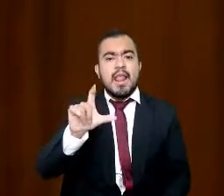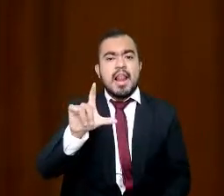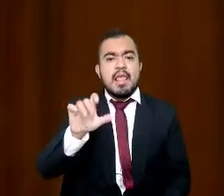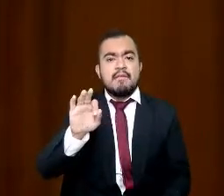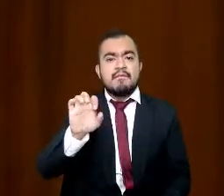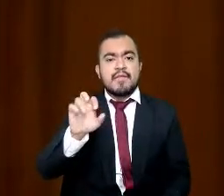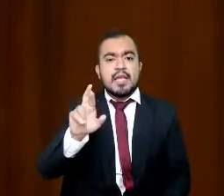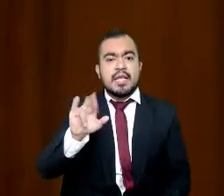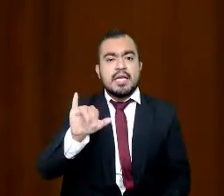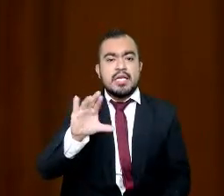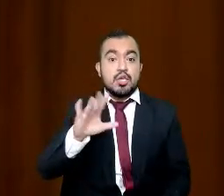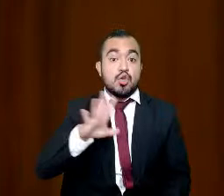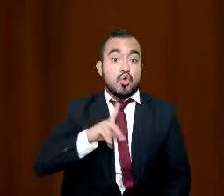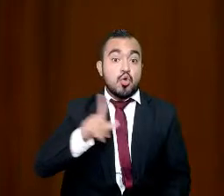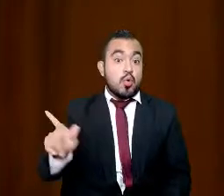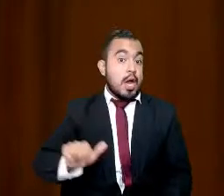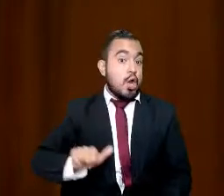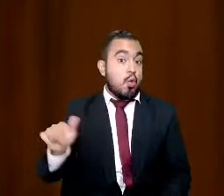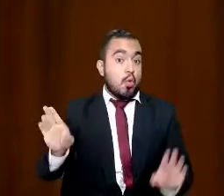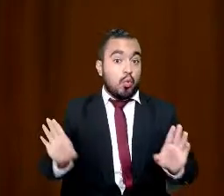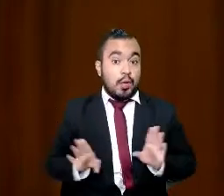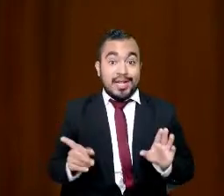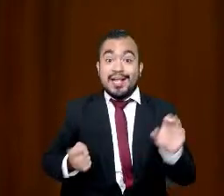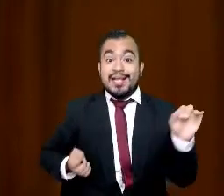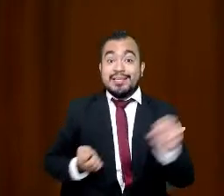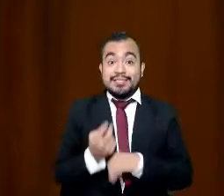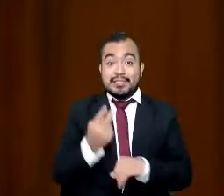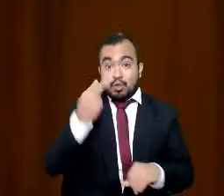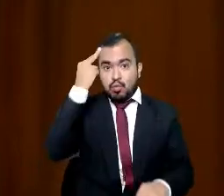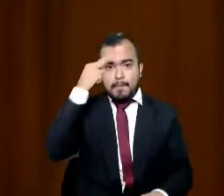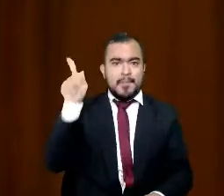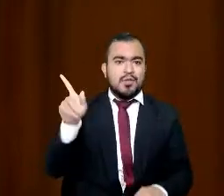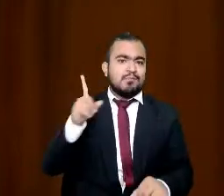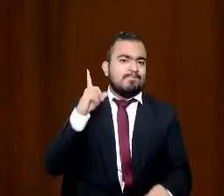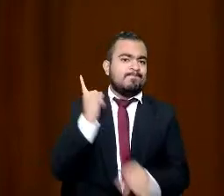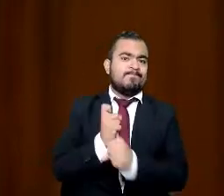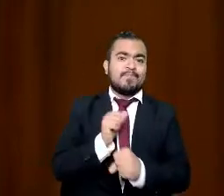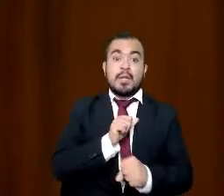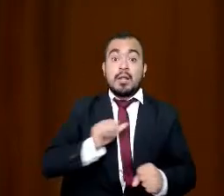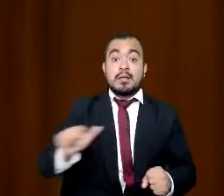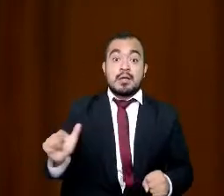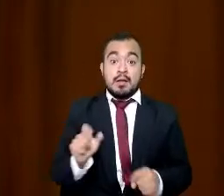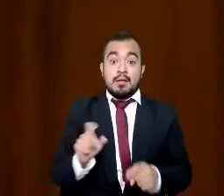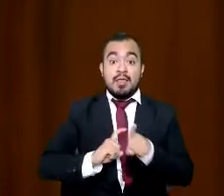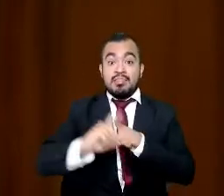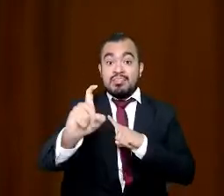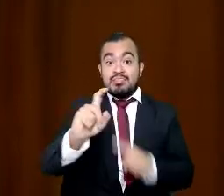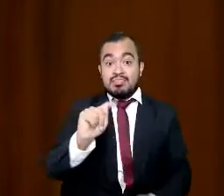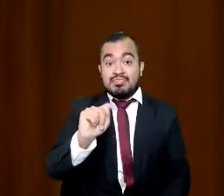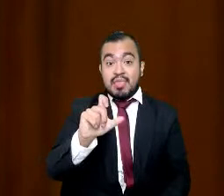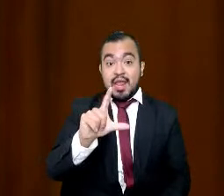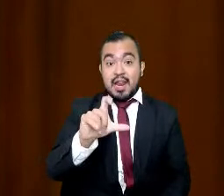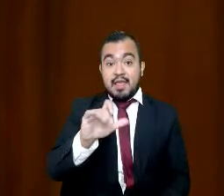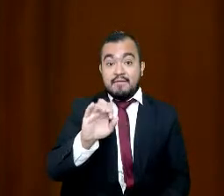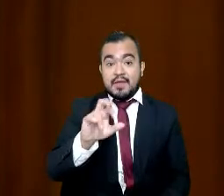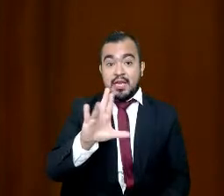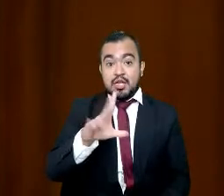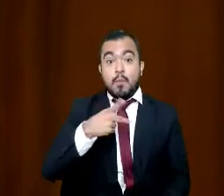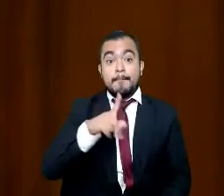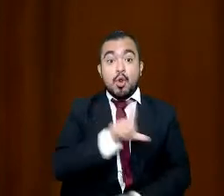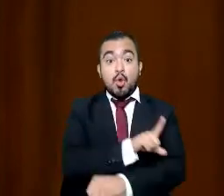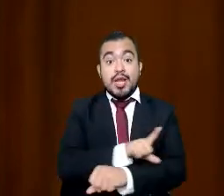tiene otra característica. El Estado de México es pionero en el sistema teleférico, pero la línea 1 tiene una